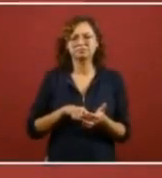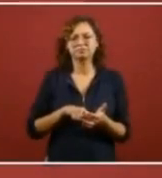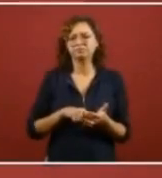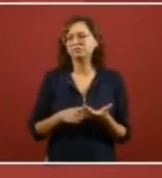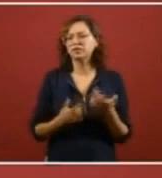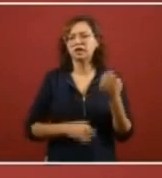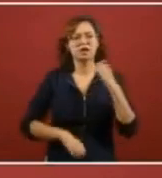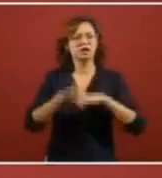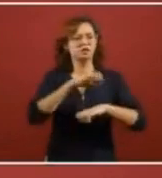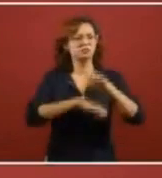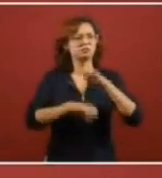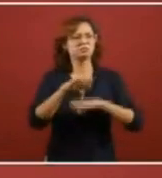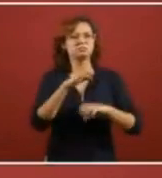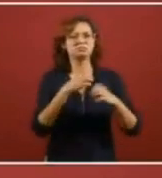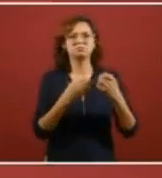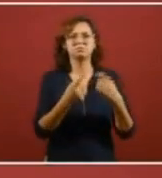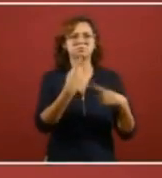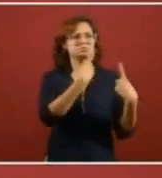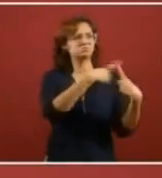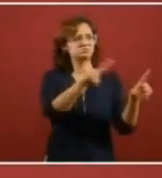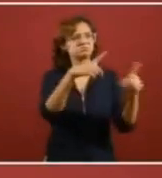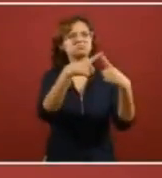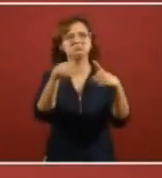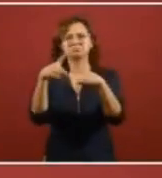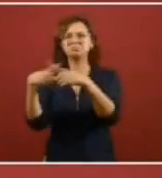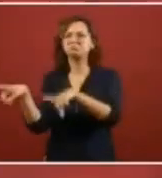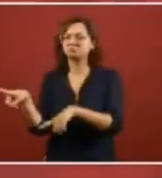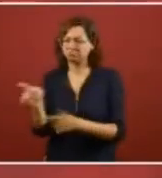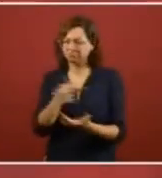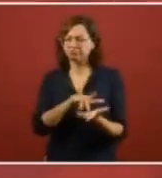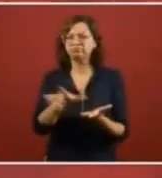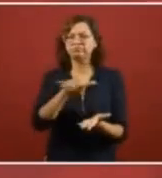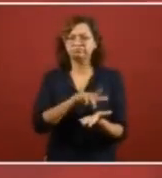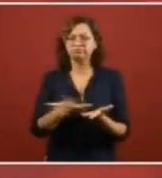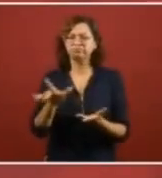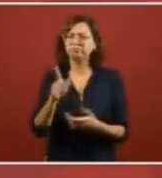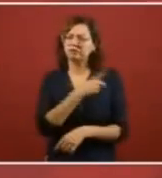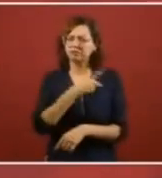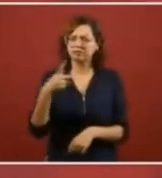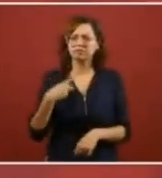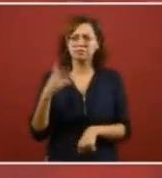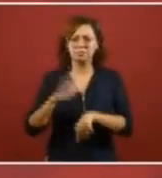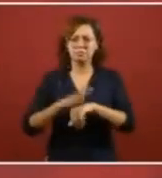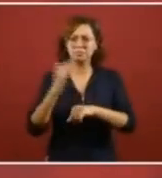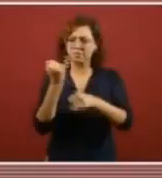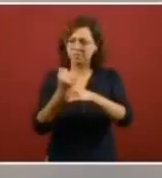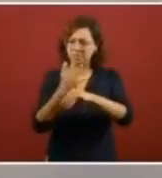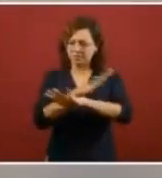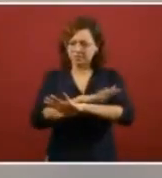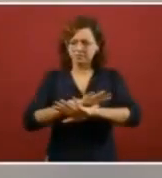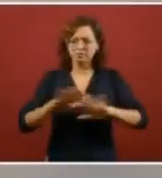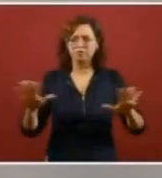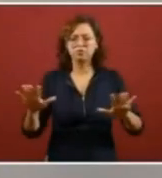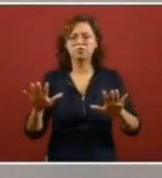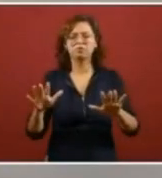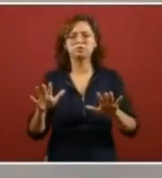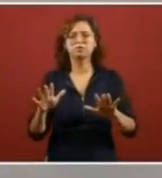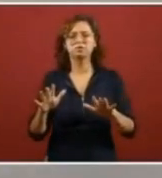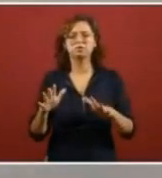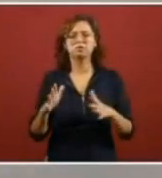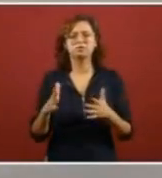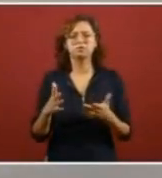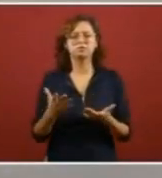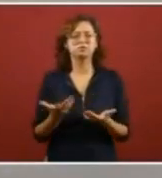las empresas de alimentos y que se informe y que se busque